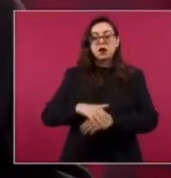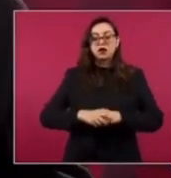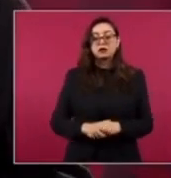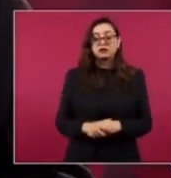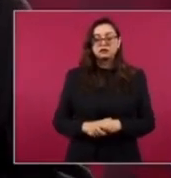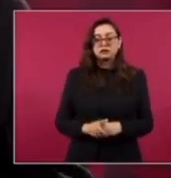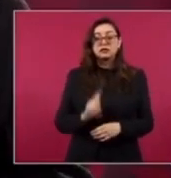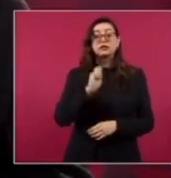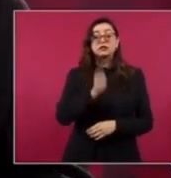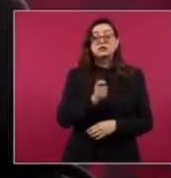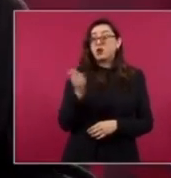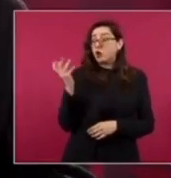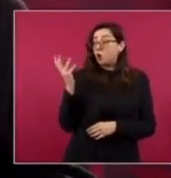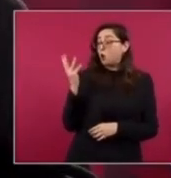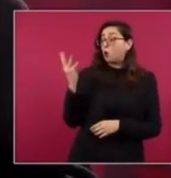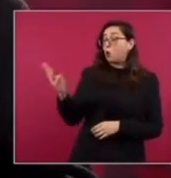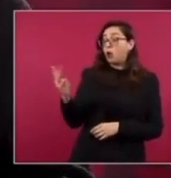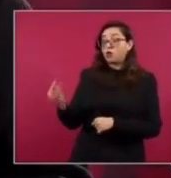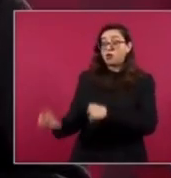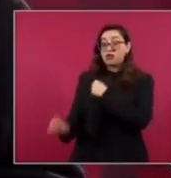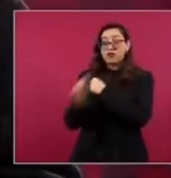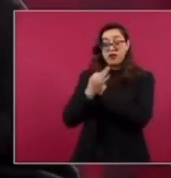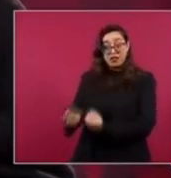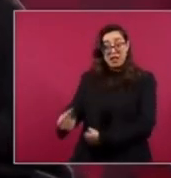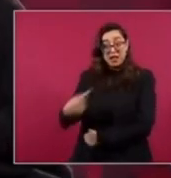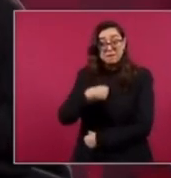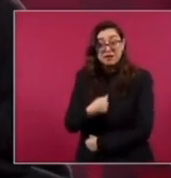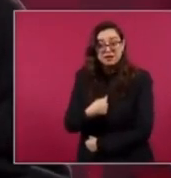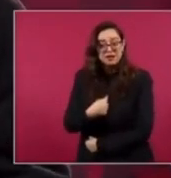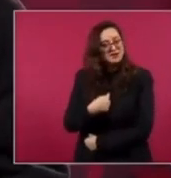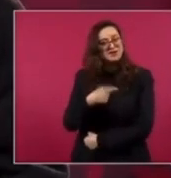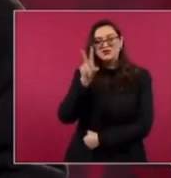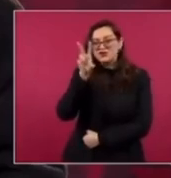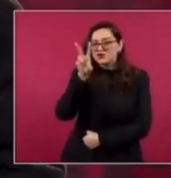4 que defiendan el proyecto